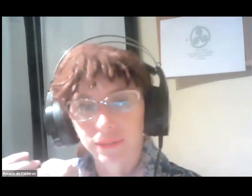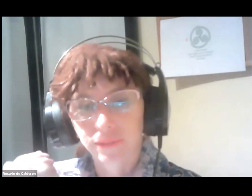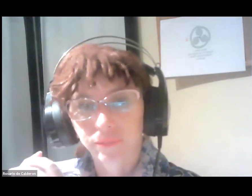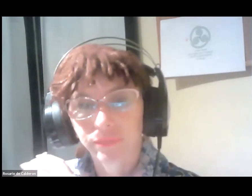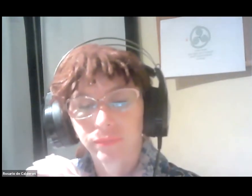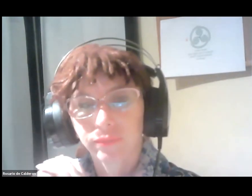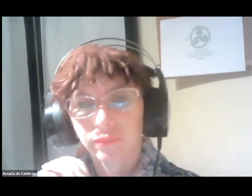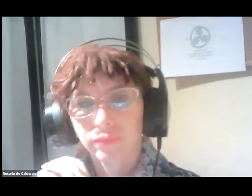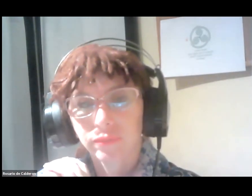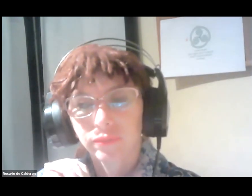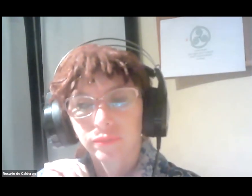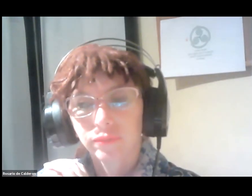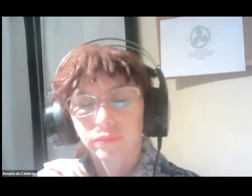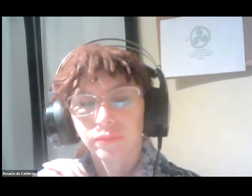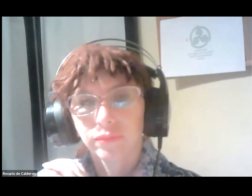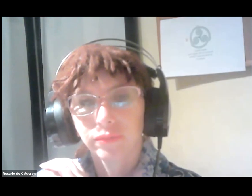roles